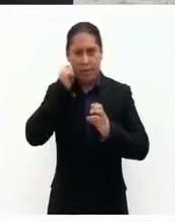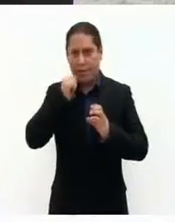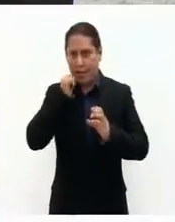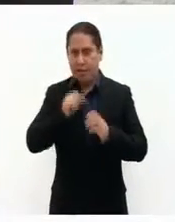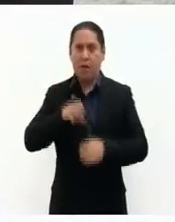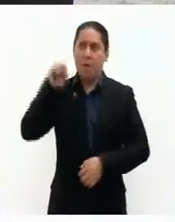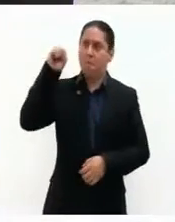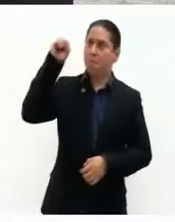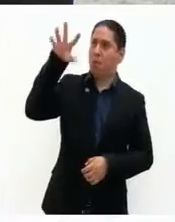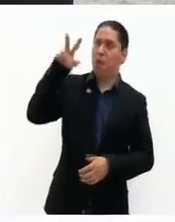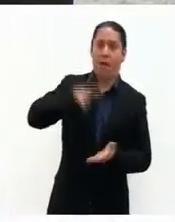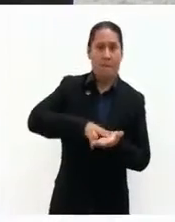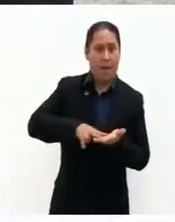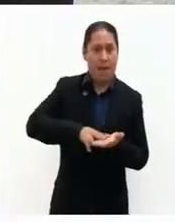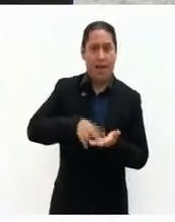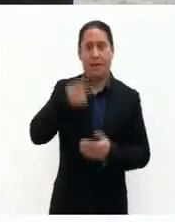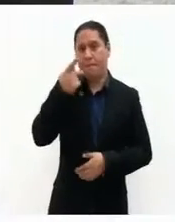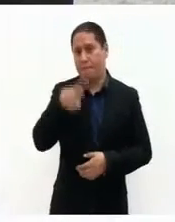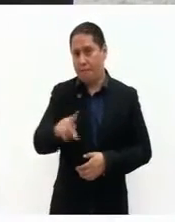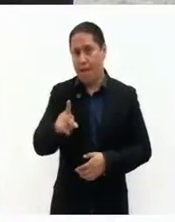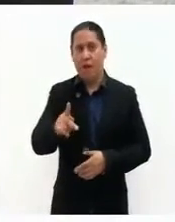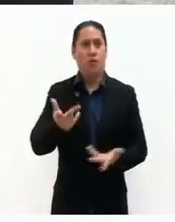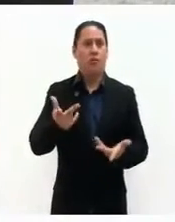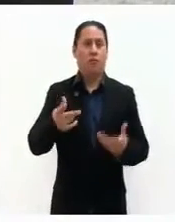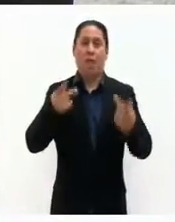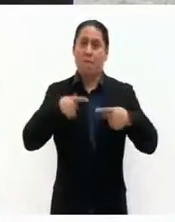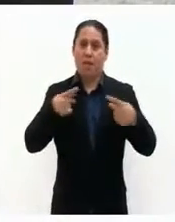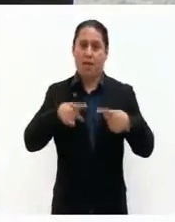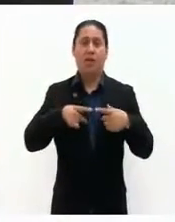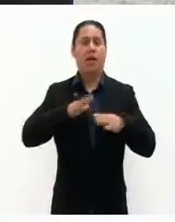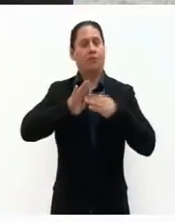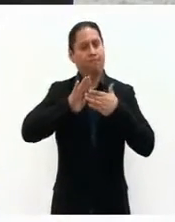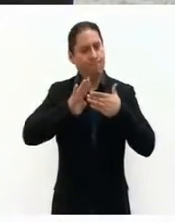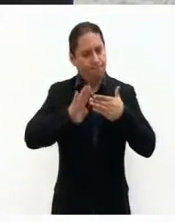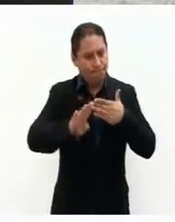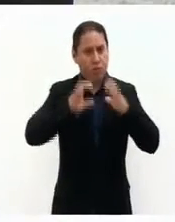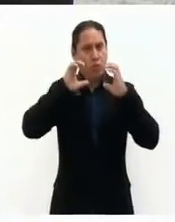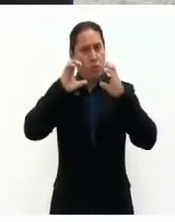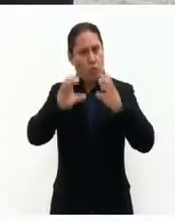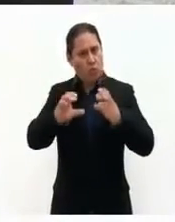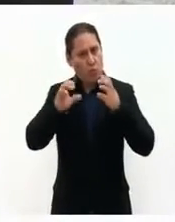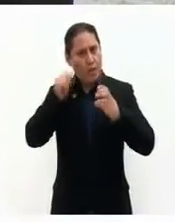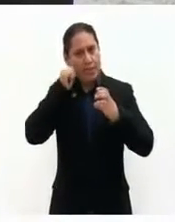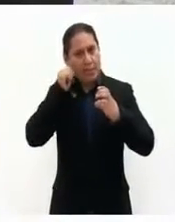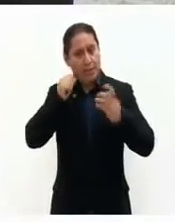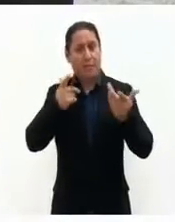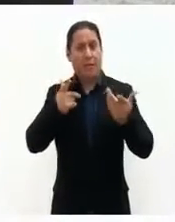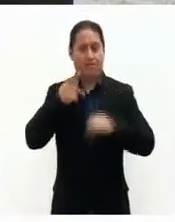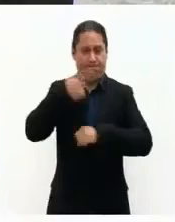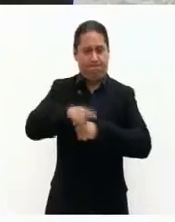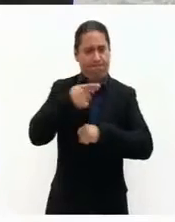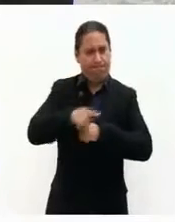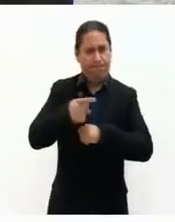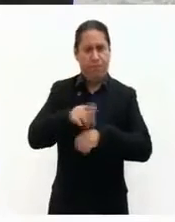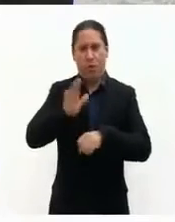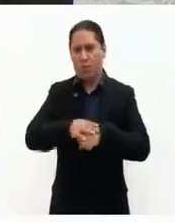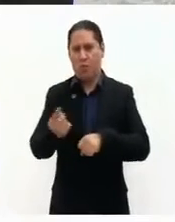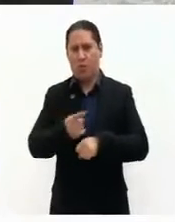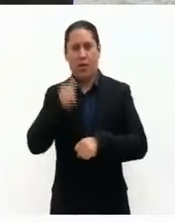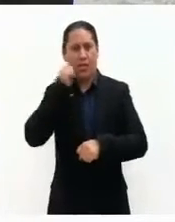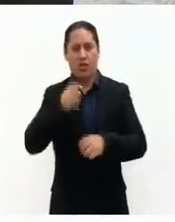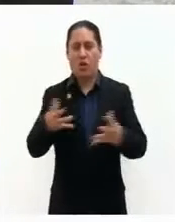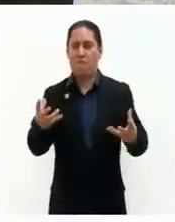un semáforo verde, la movilidad social acelerada debe evitarse, considerando los niveles de riesgo que representan